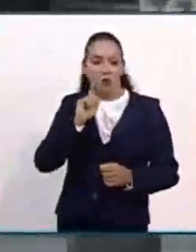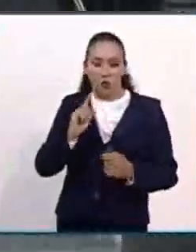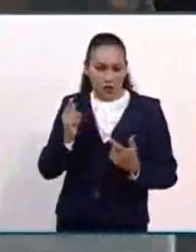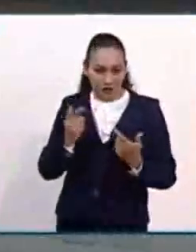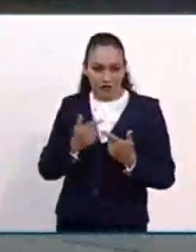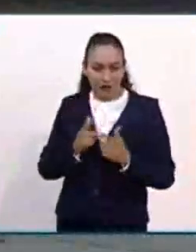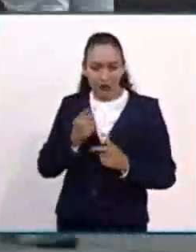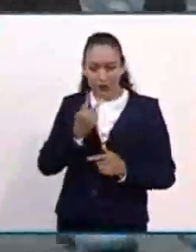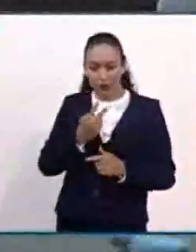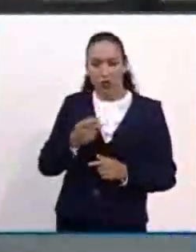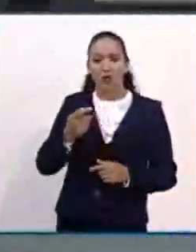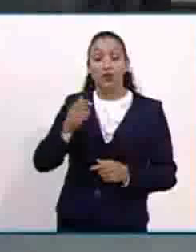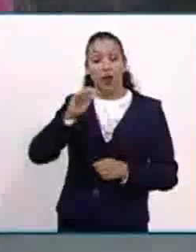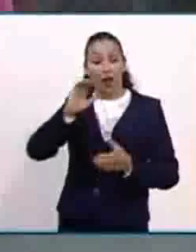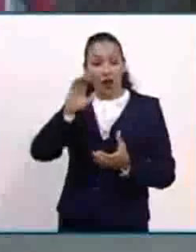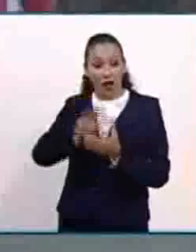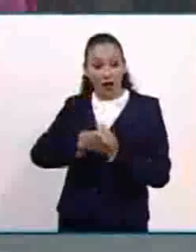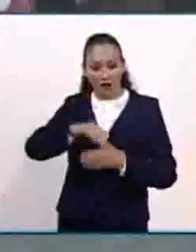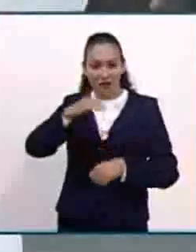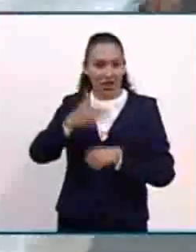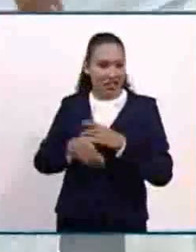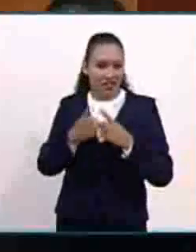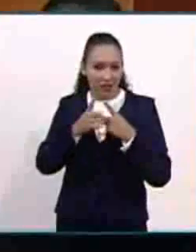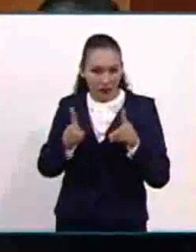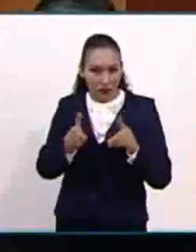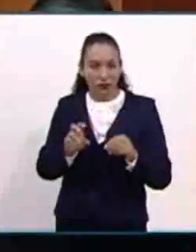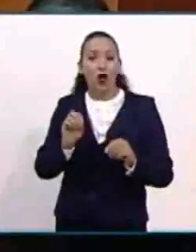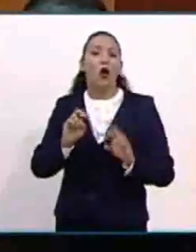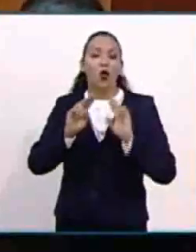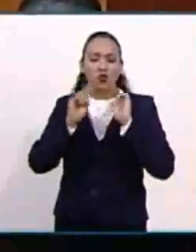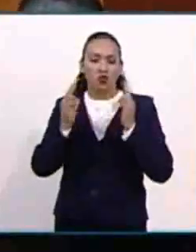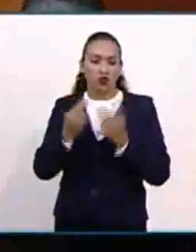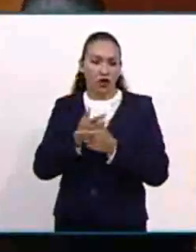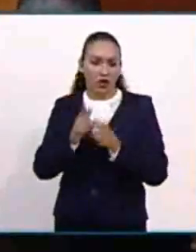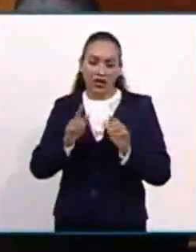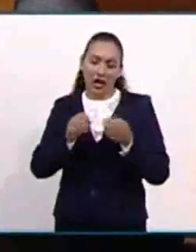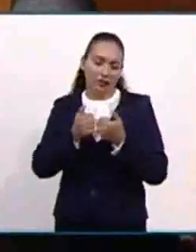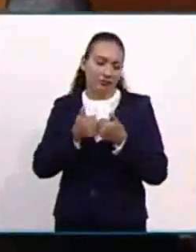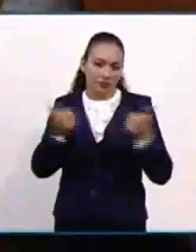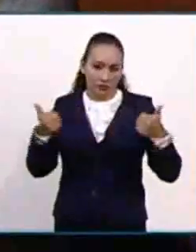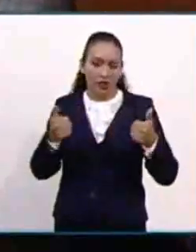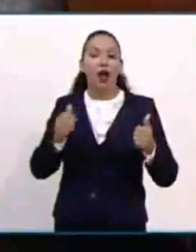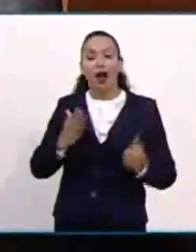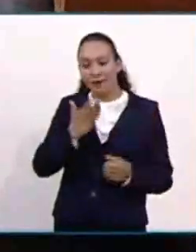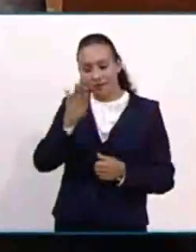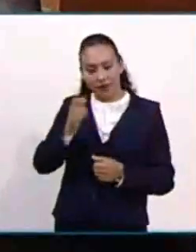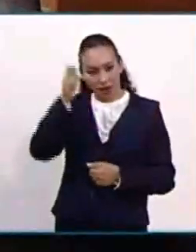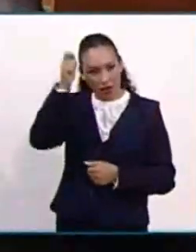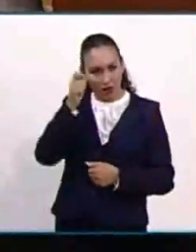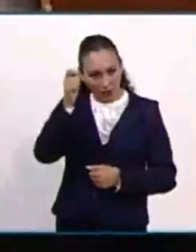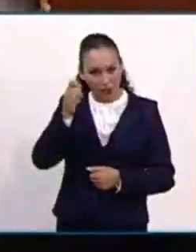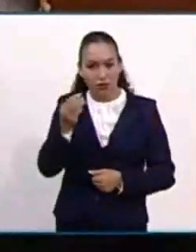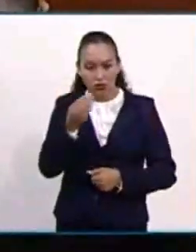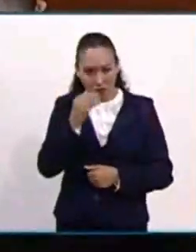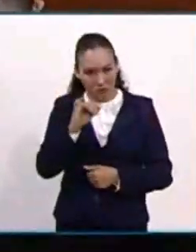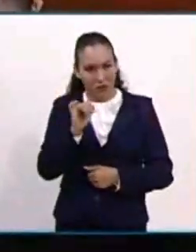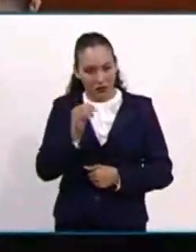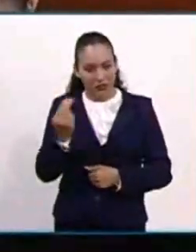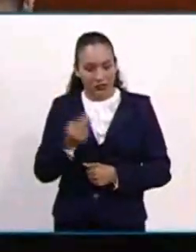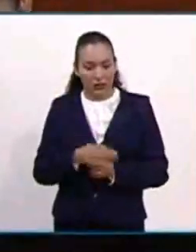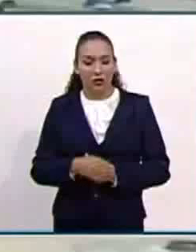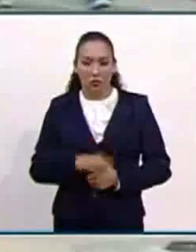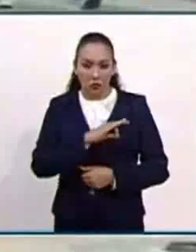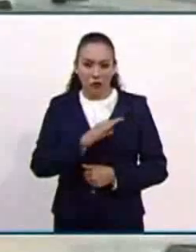económica al término del matrimonio o concubinato. La norma no es discriminatoria porque está redactada en forma neutra, lo